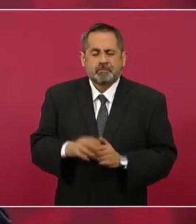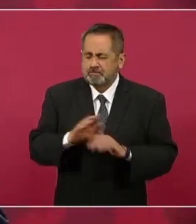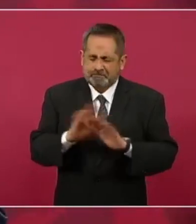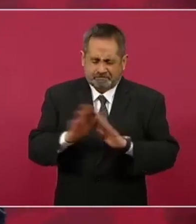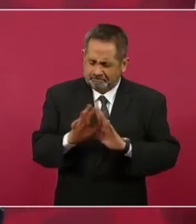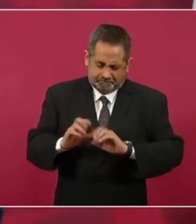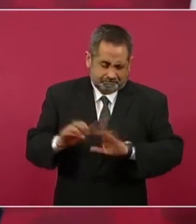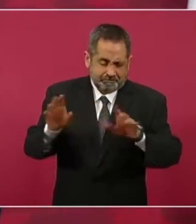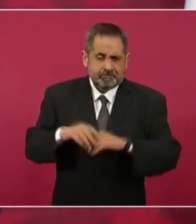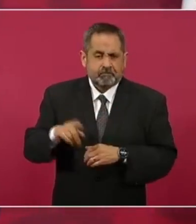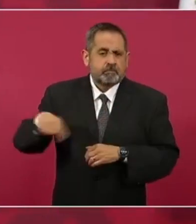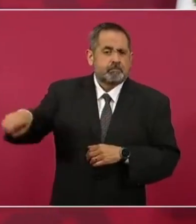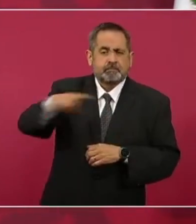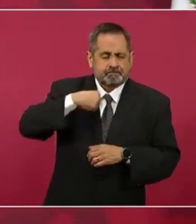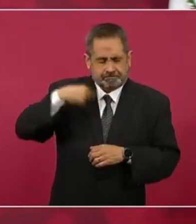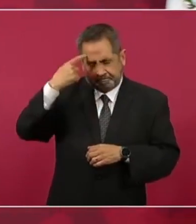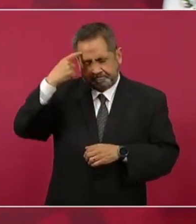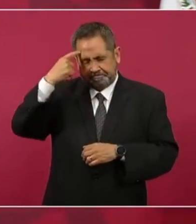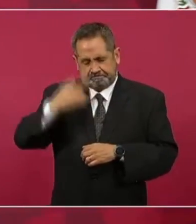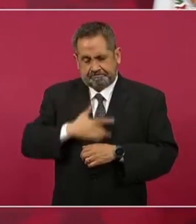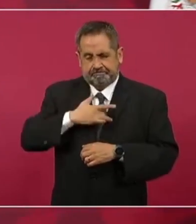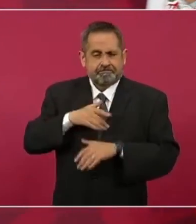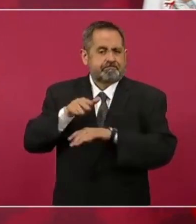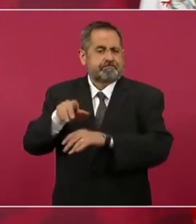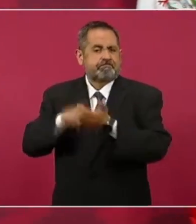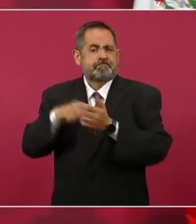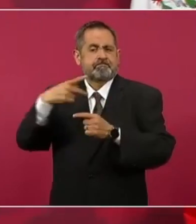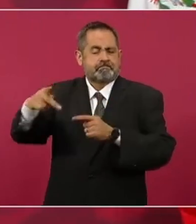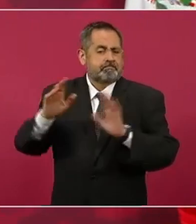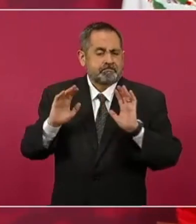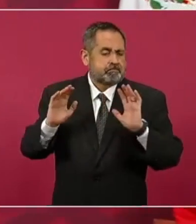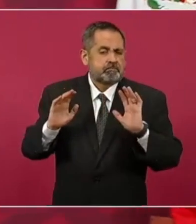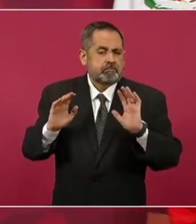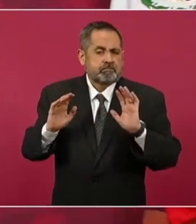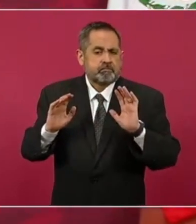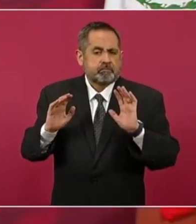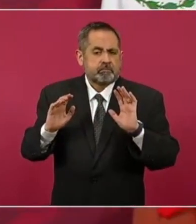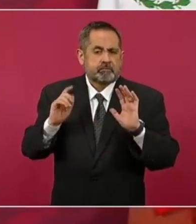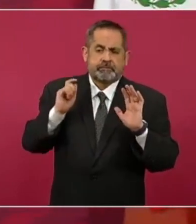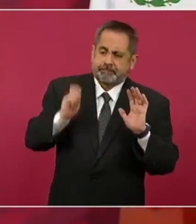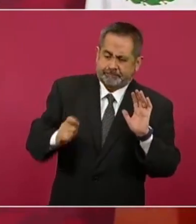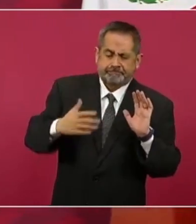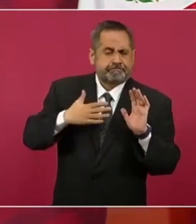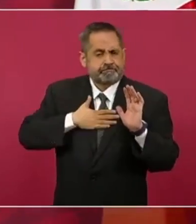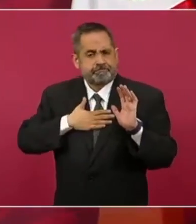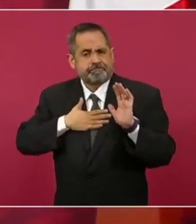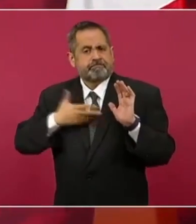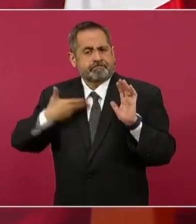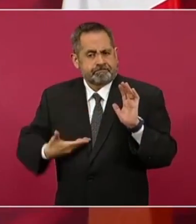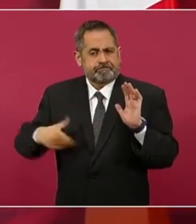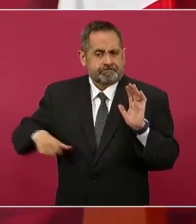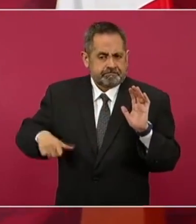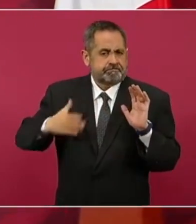tenga su criterio sobre lo que ha representado y seguirá representando mi